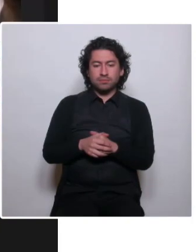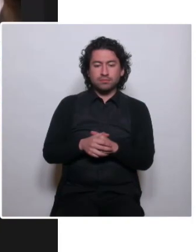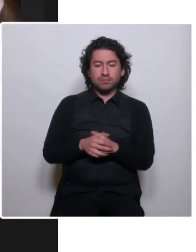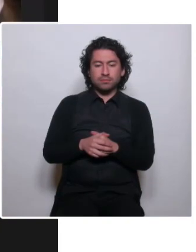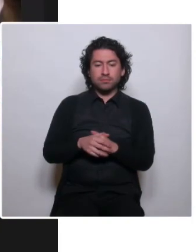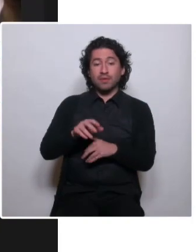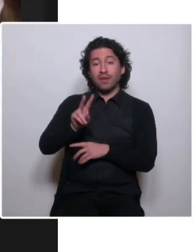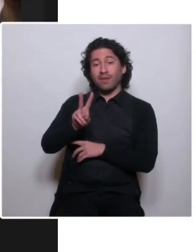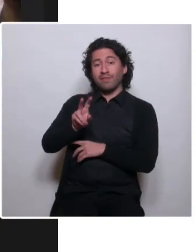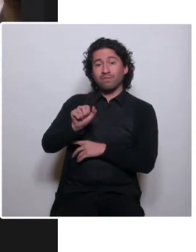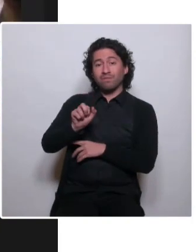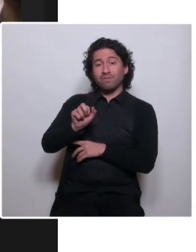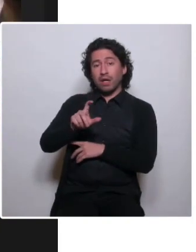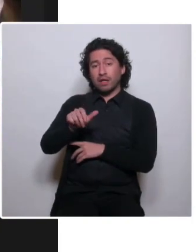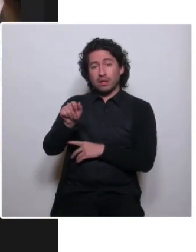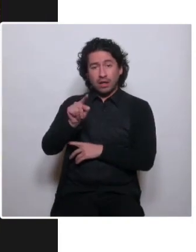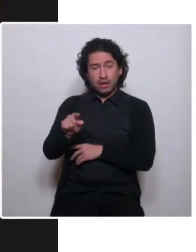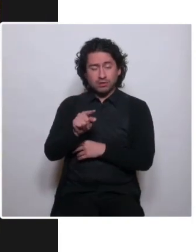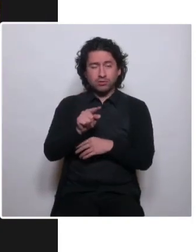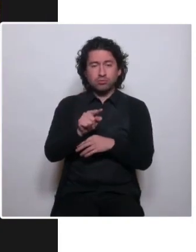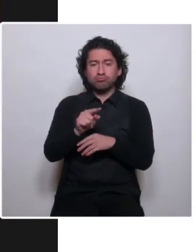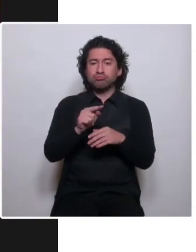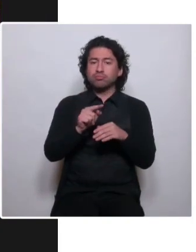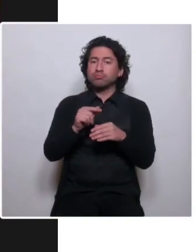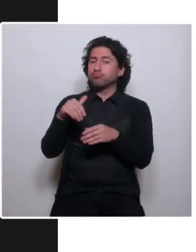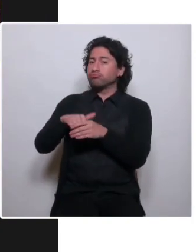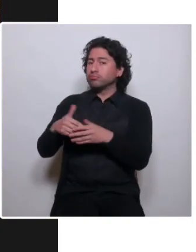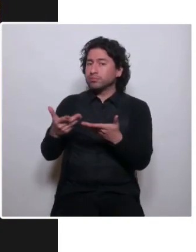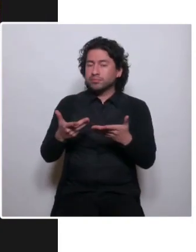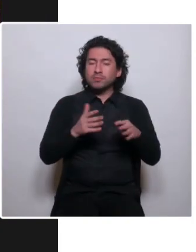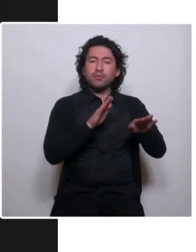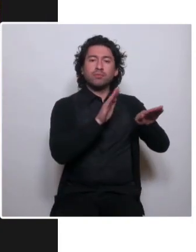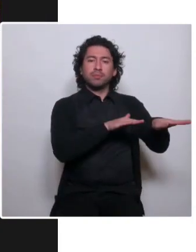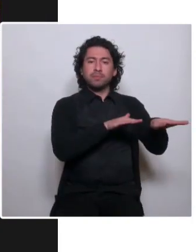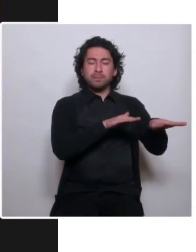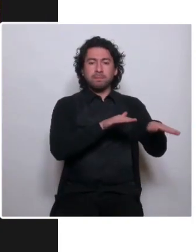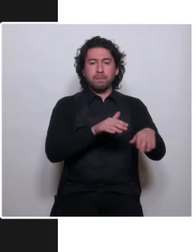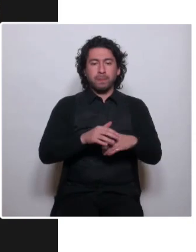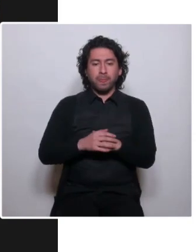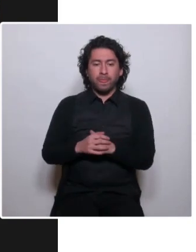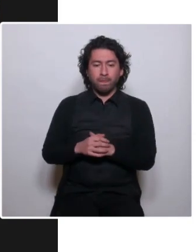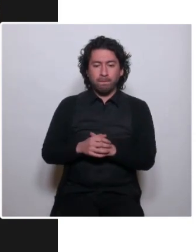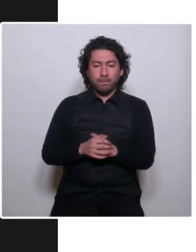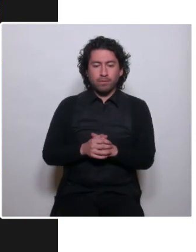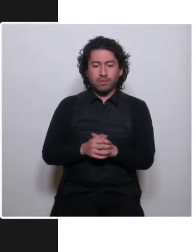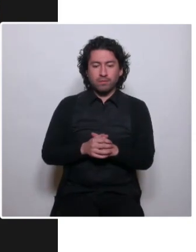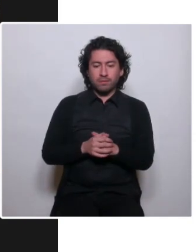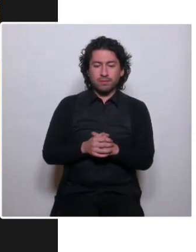Margarita Vargas, ¿cómo vota? A favor, señor secretario.